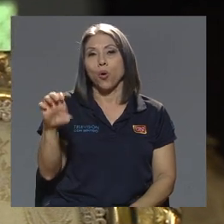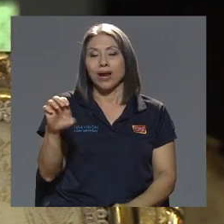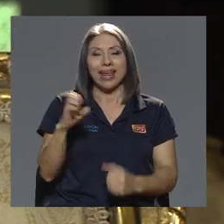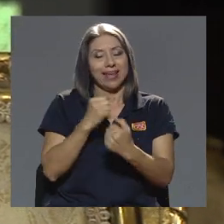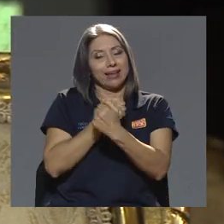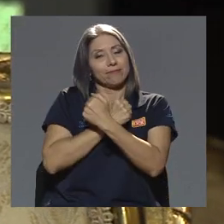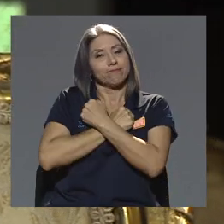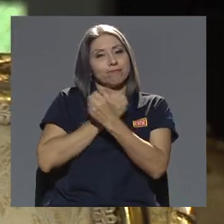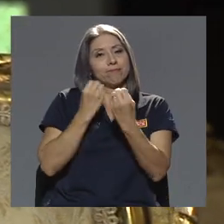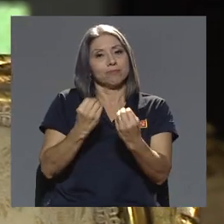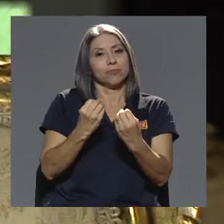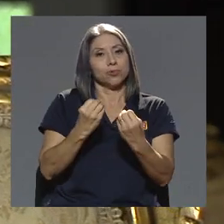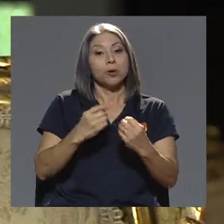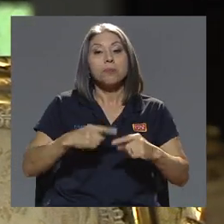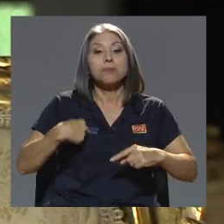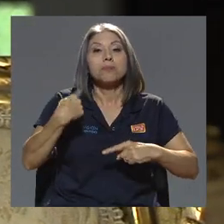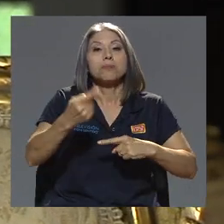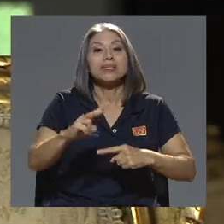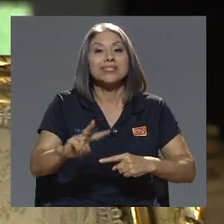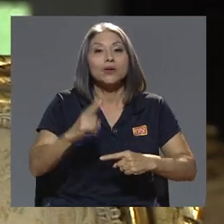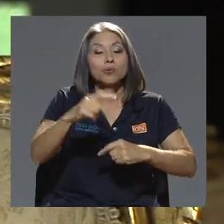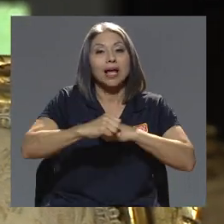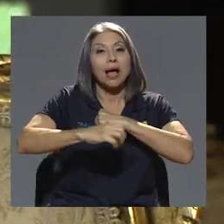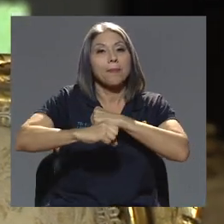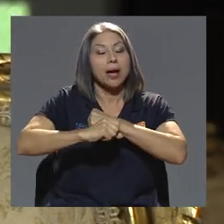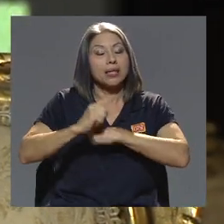tuvo problemas serios, hubo